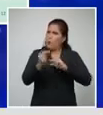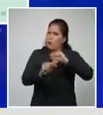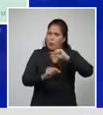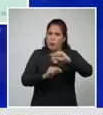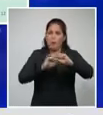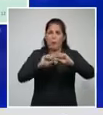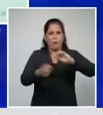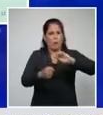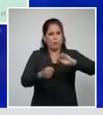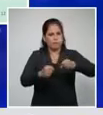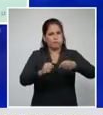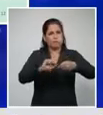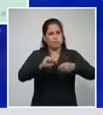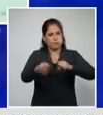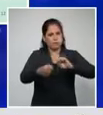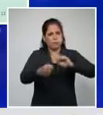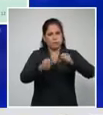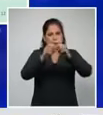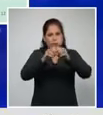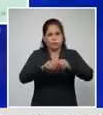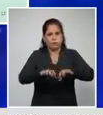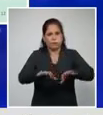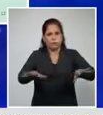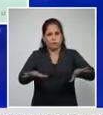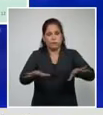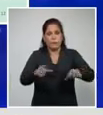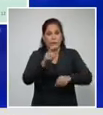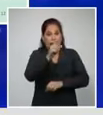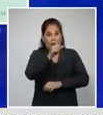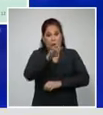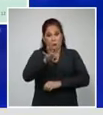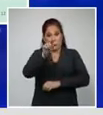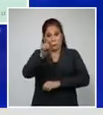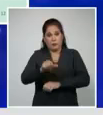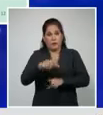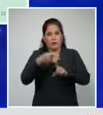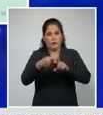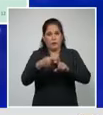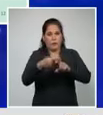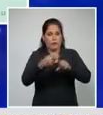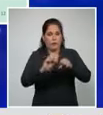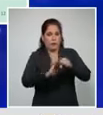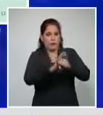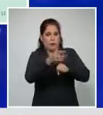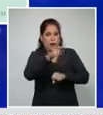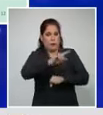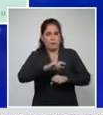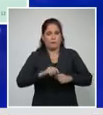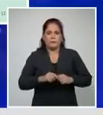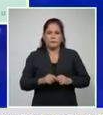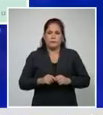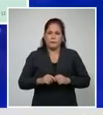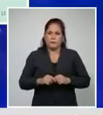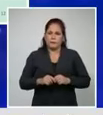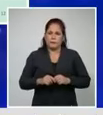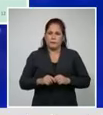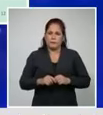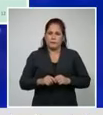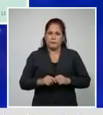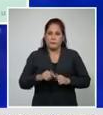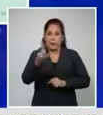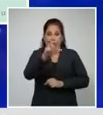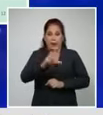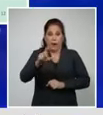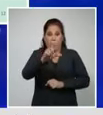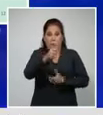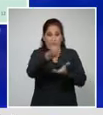control de la transmisión. 14 casos ayer, incluso uno menos que el día anterior, de Camagüey